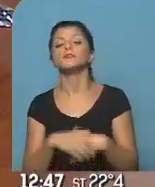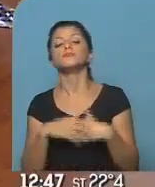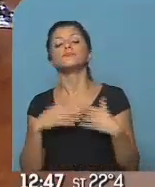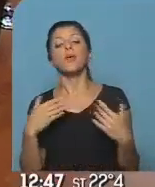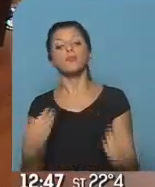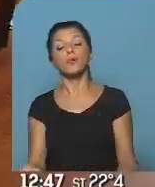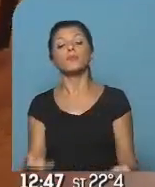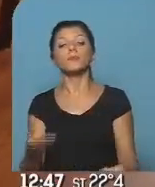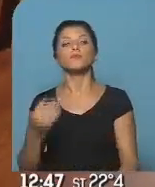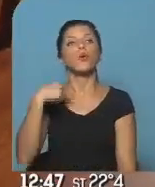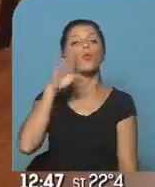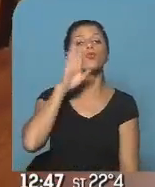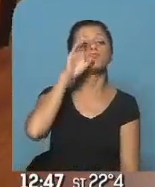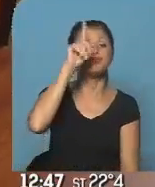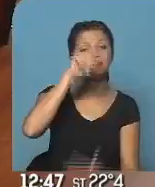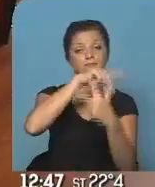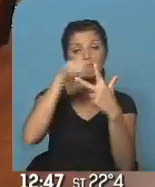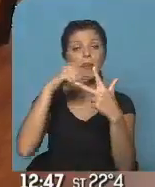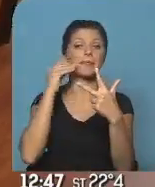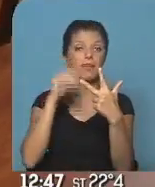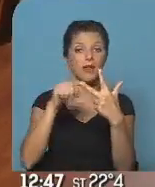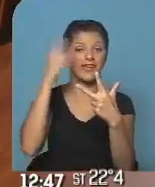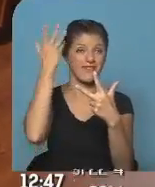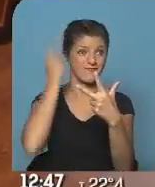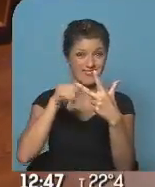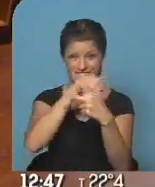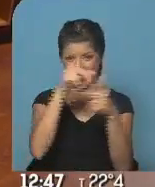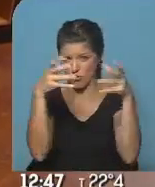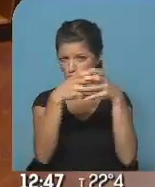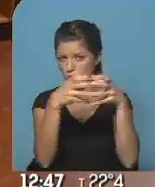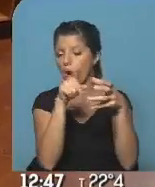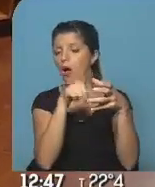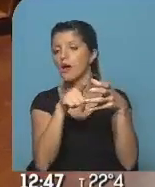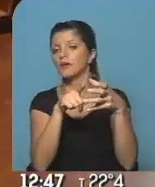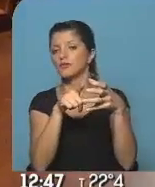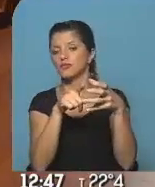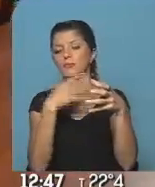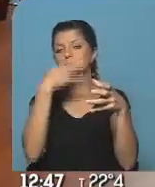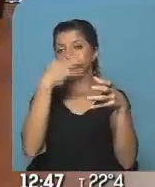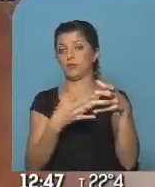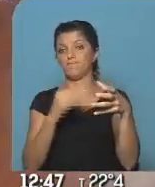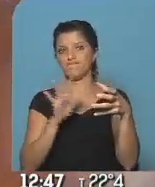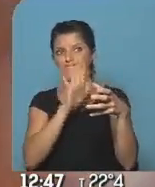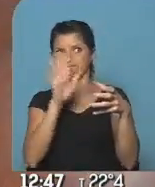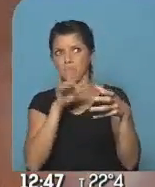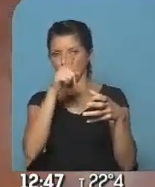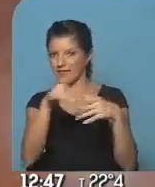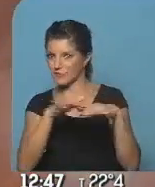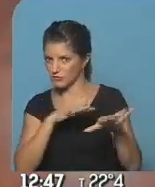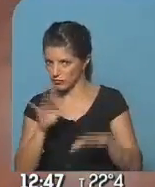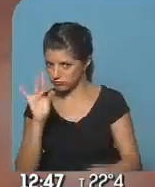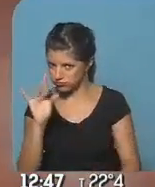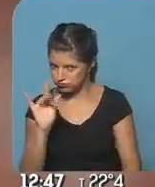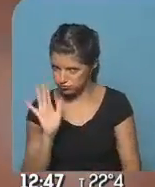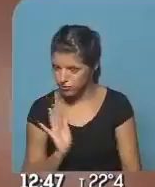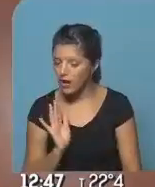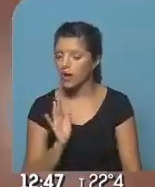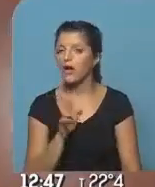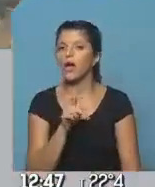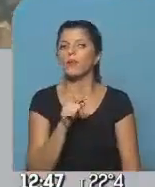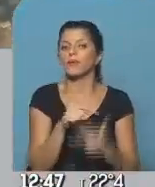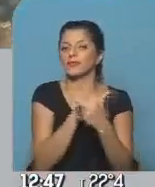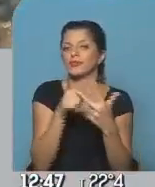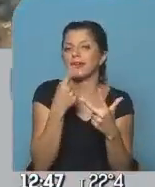Gran Bretaña y Francia fue muy delicada, porque los puso en una situación muy delicada, porque era, por un lado, la necesidad